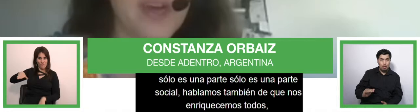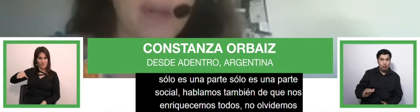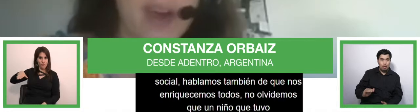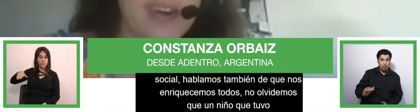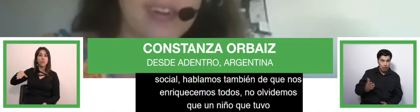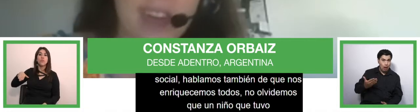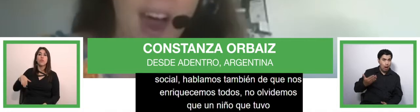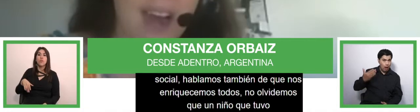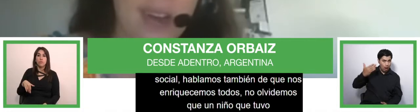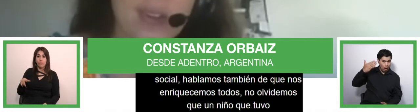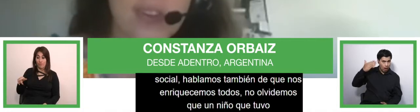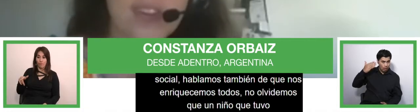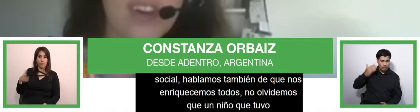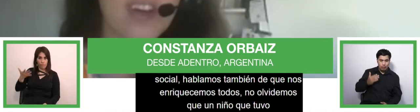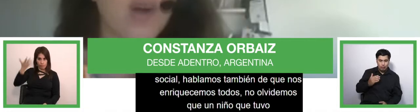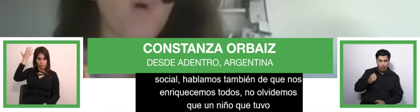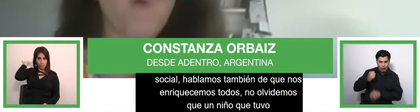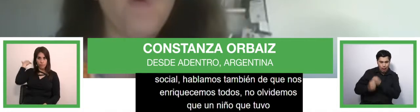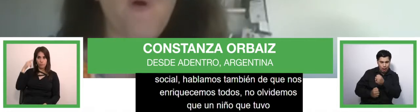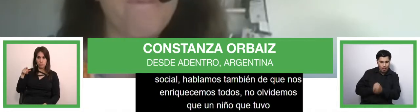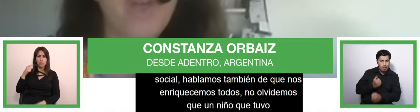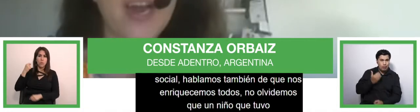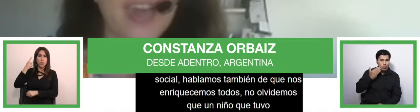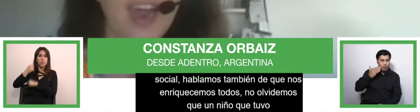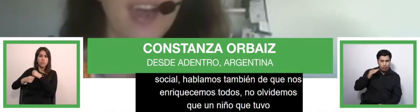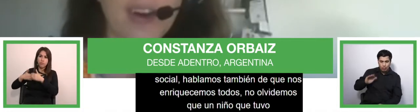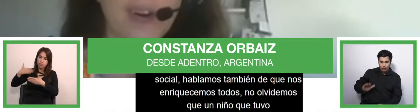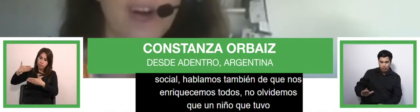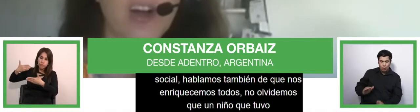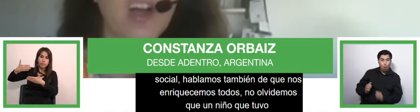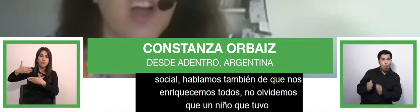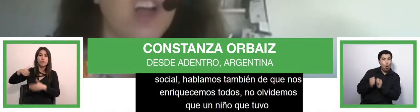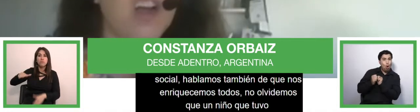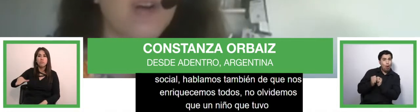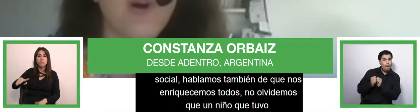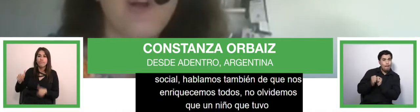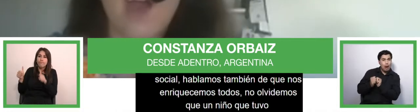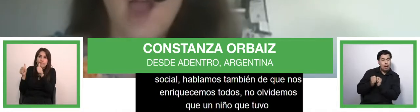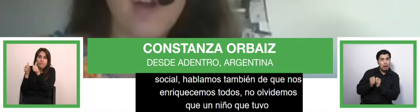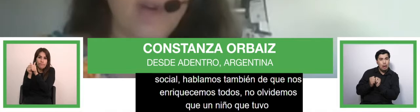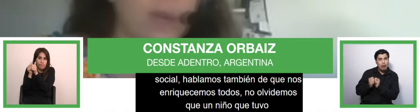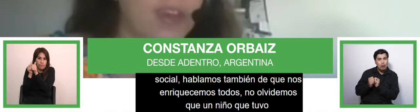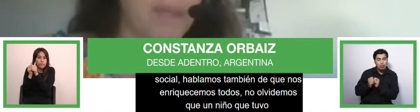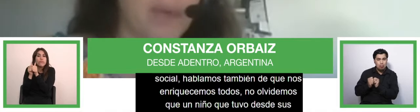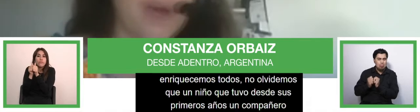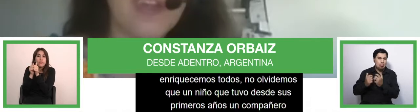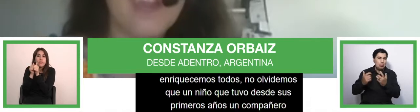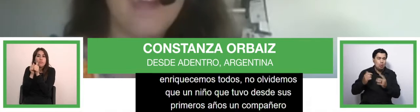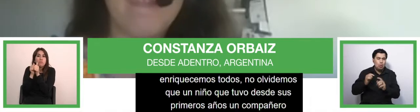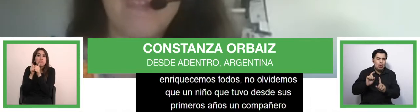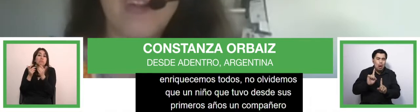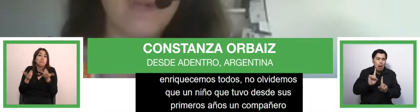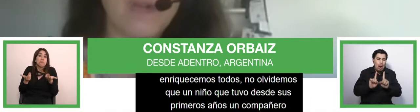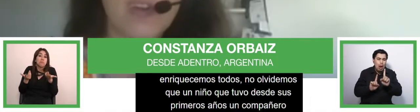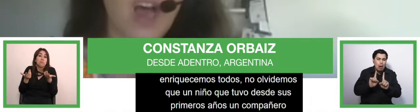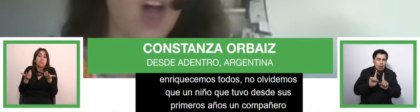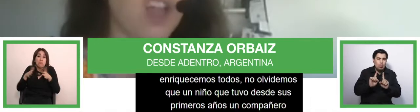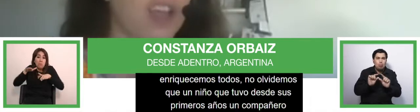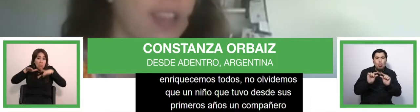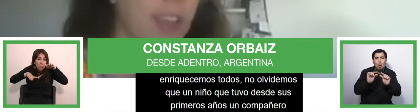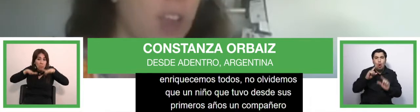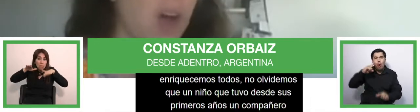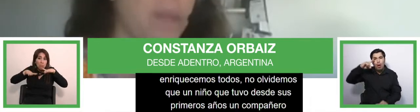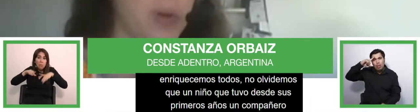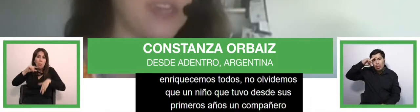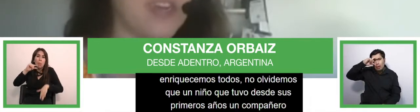sus primeros años un compañero con algún tipo de dificultad,